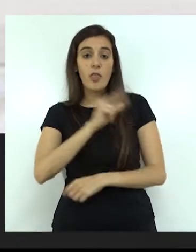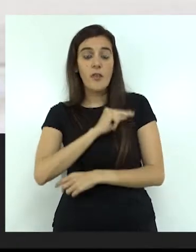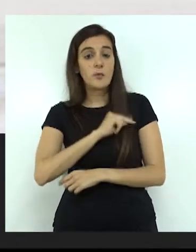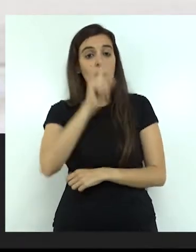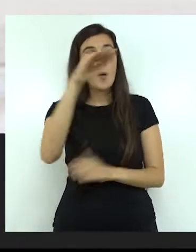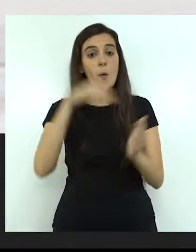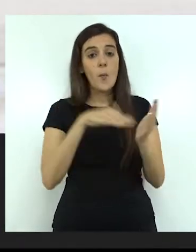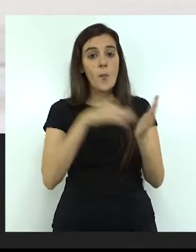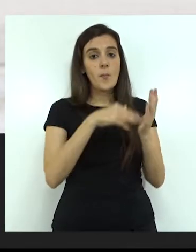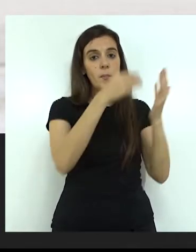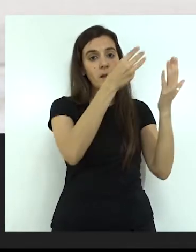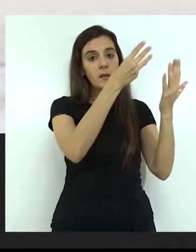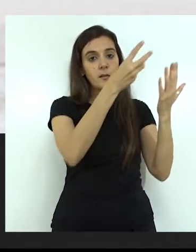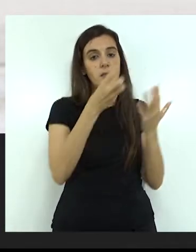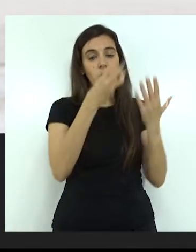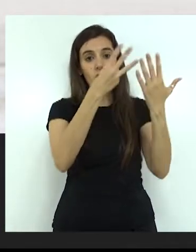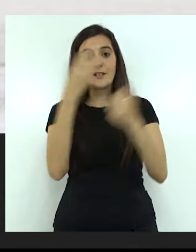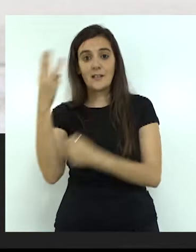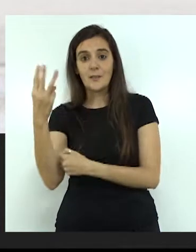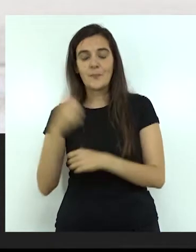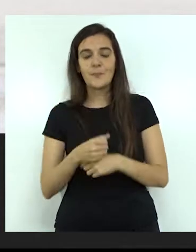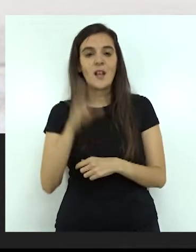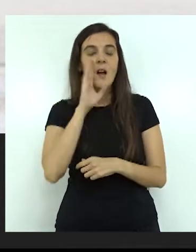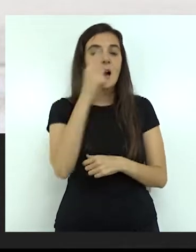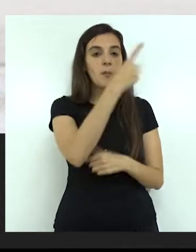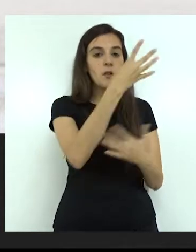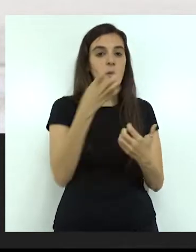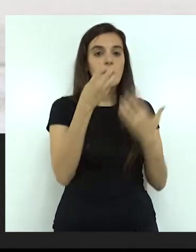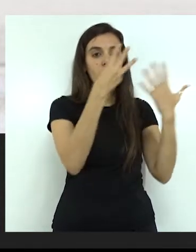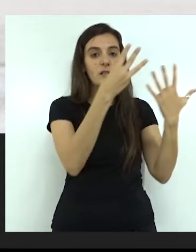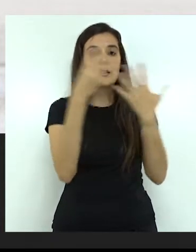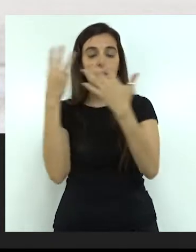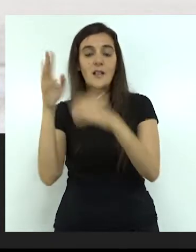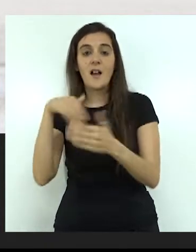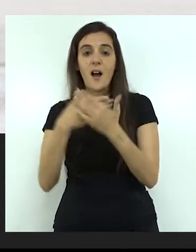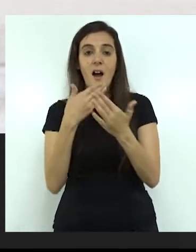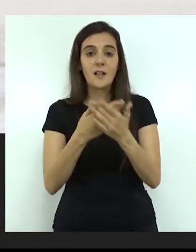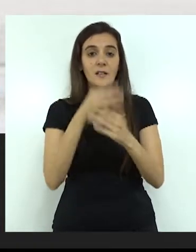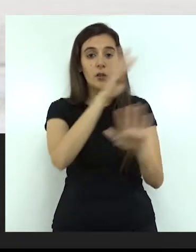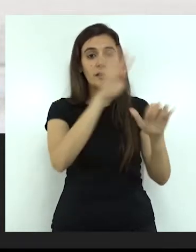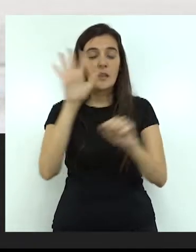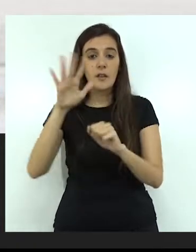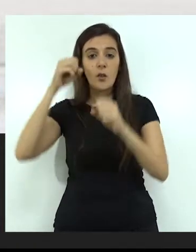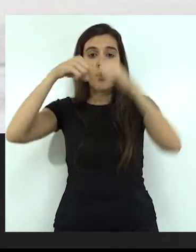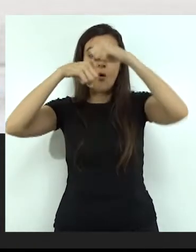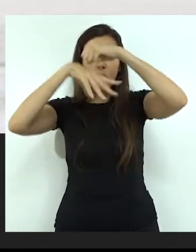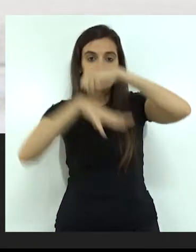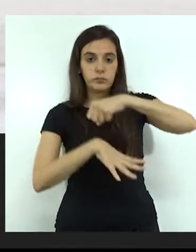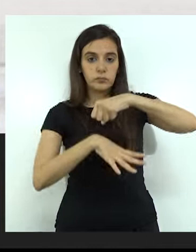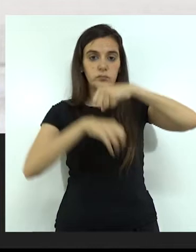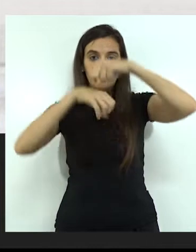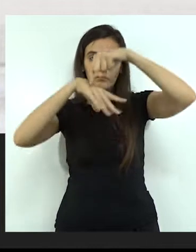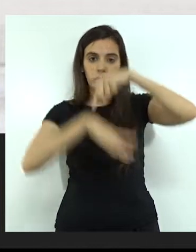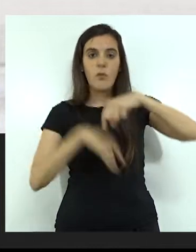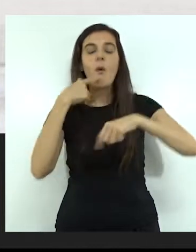desde 1983 al 95 estuvo destinado en la brigada paracaidista en este periodo estuvo en la tercera bandera para que vista